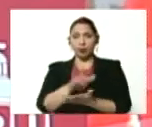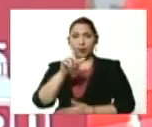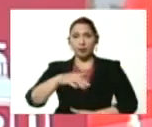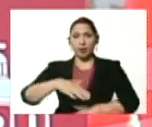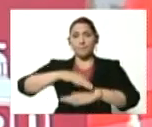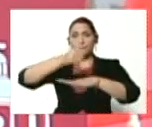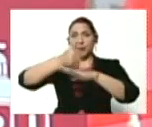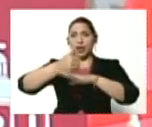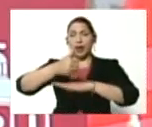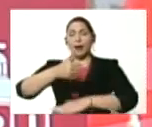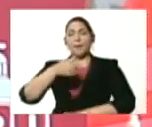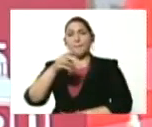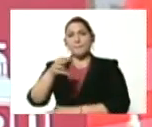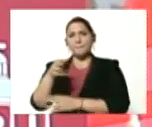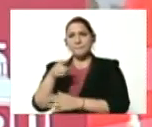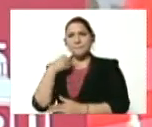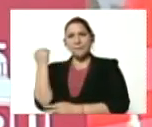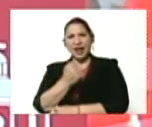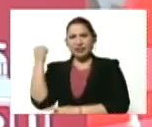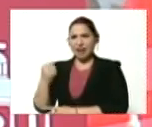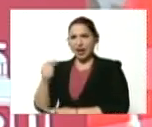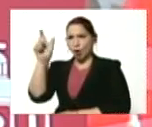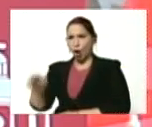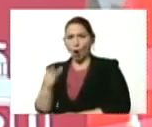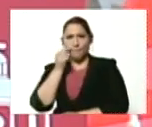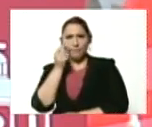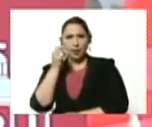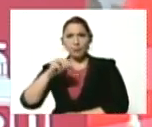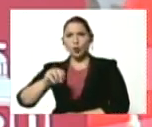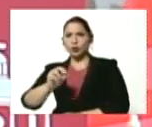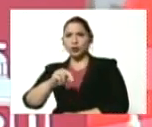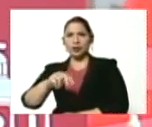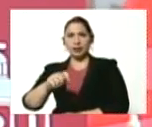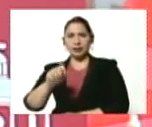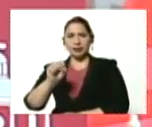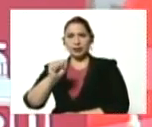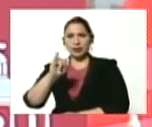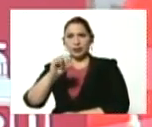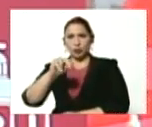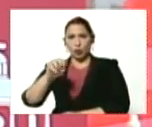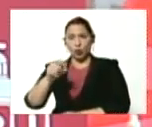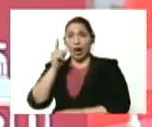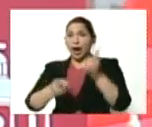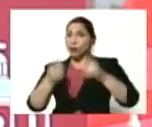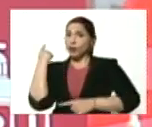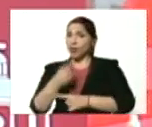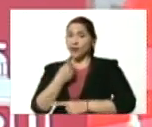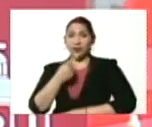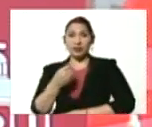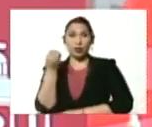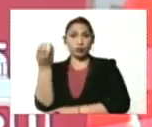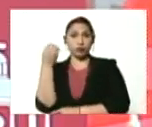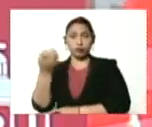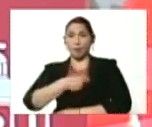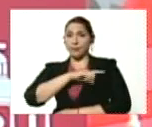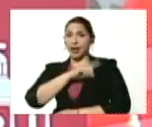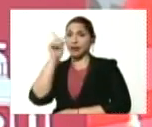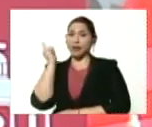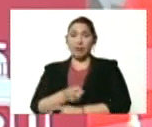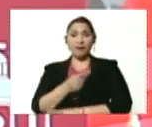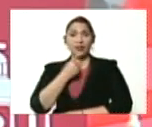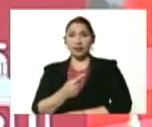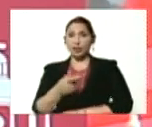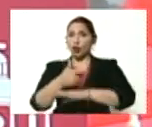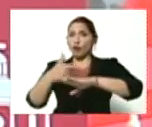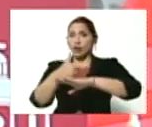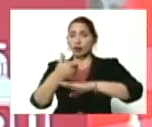Montesino. Algo tendrá que decir, algo tendrá que decir el Parlamento español, algo tendrá que decir el gobierno del